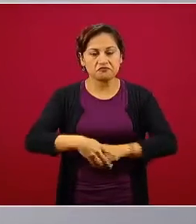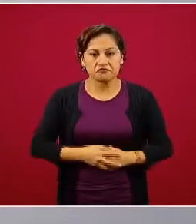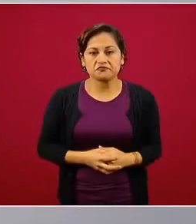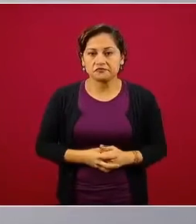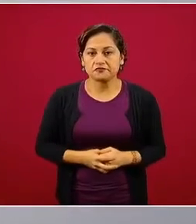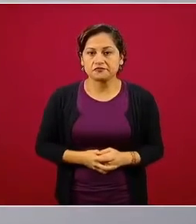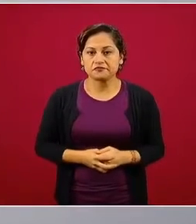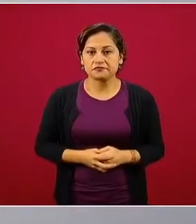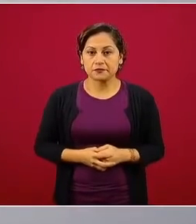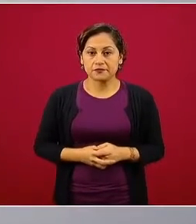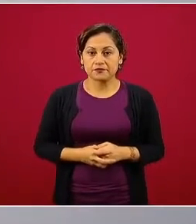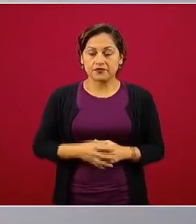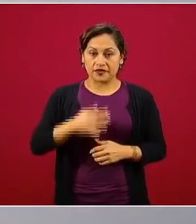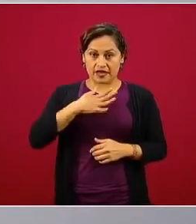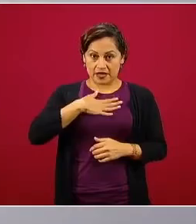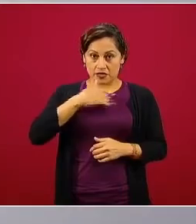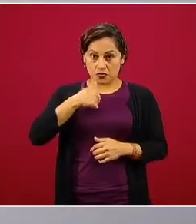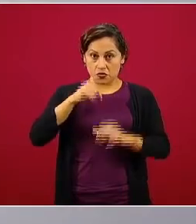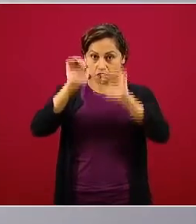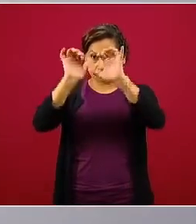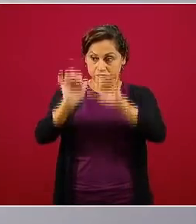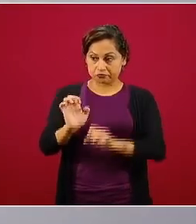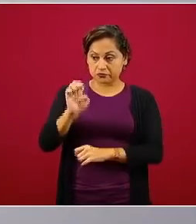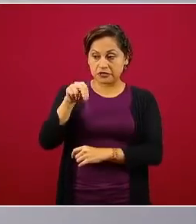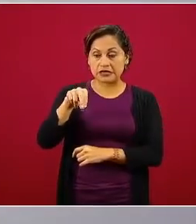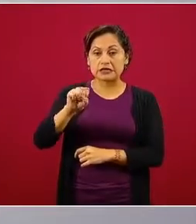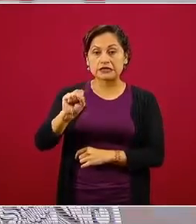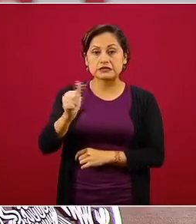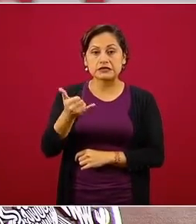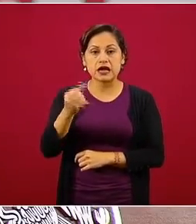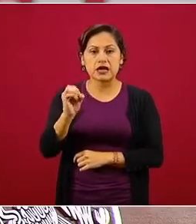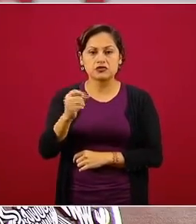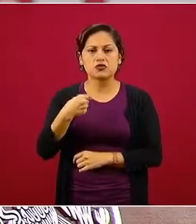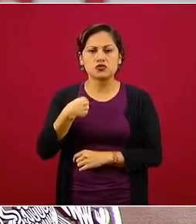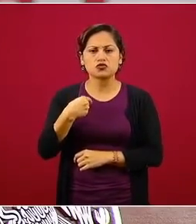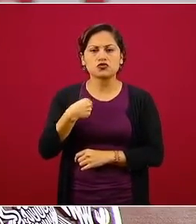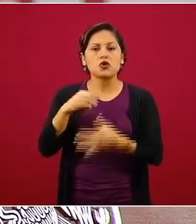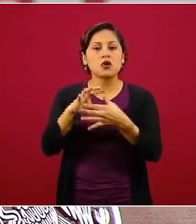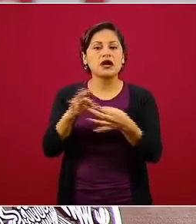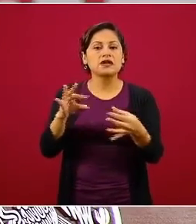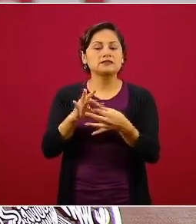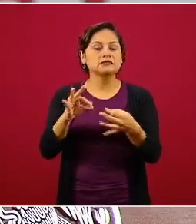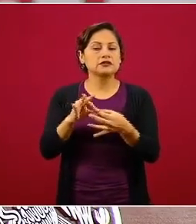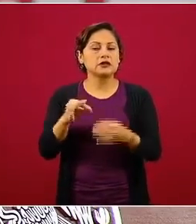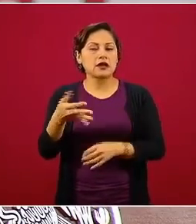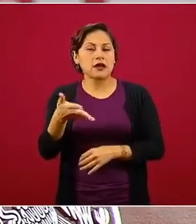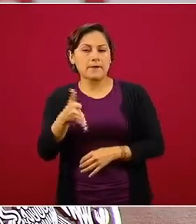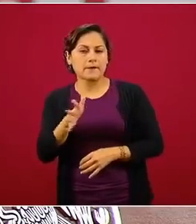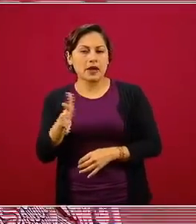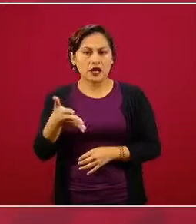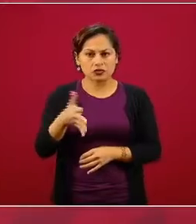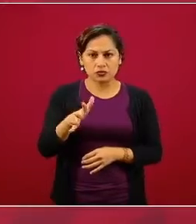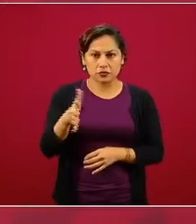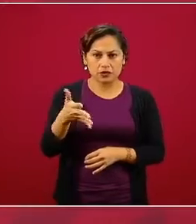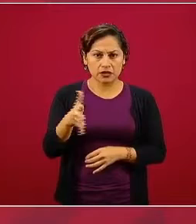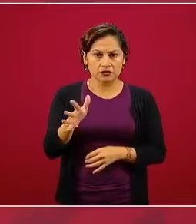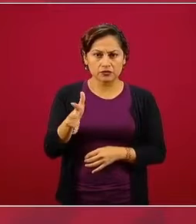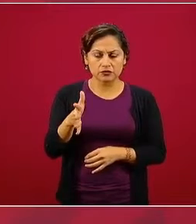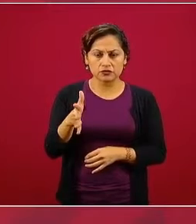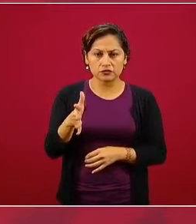En el ensayo ese que escribí, hablaba yo de que el promedio de consumo